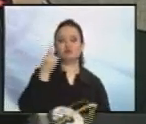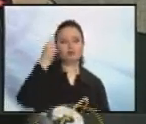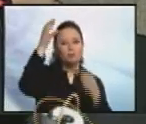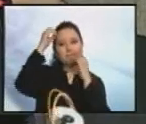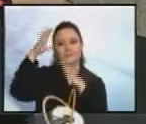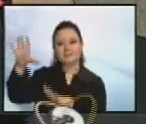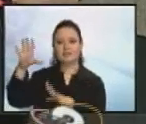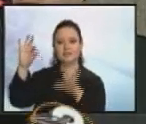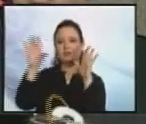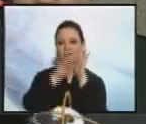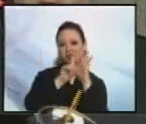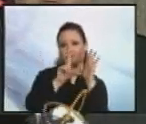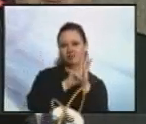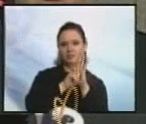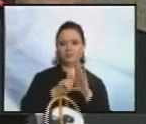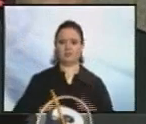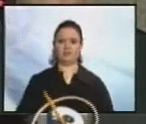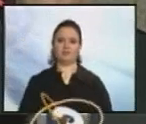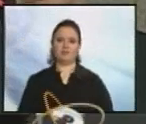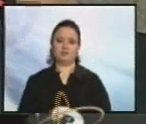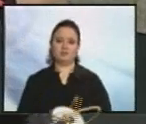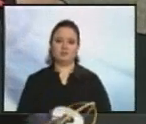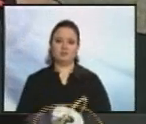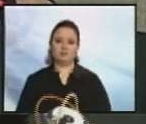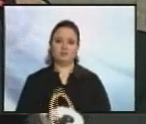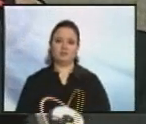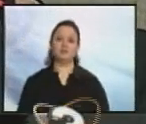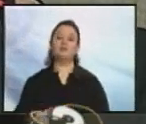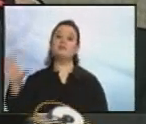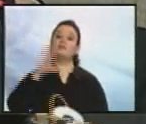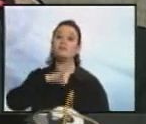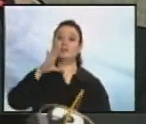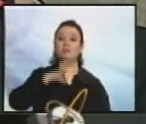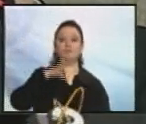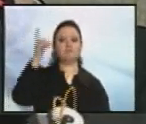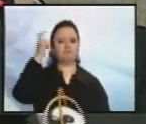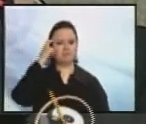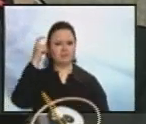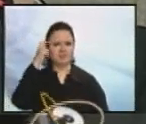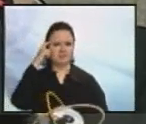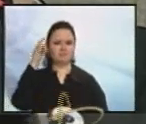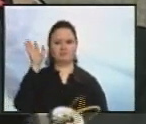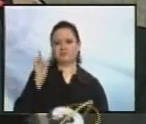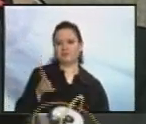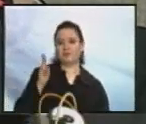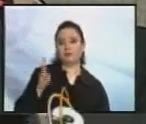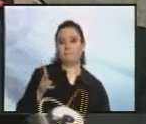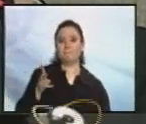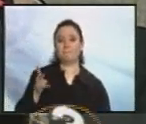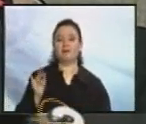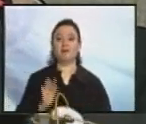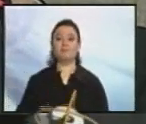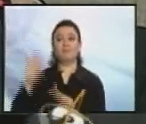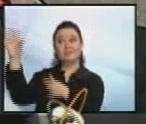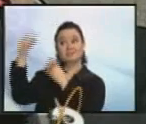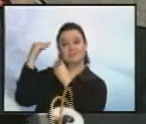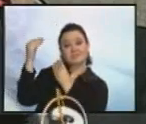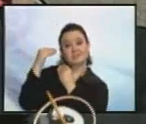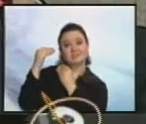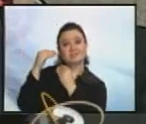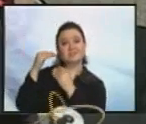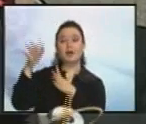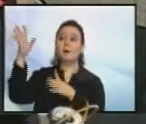el dictado con que se nace y tener en cuenta las lecciones que